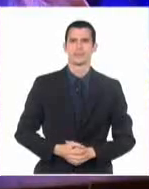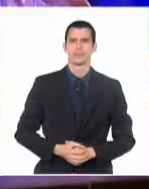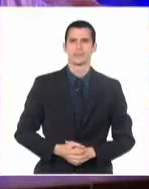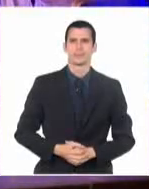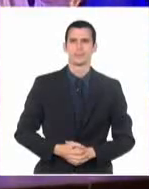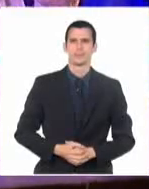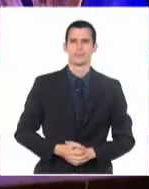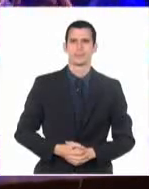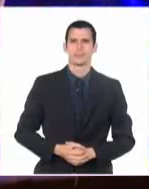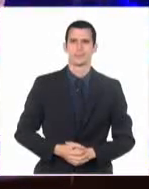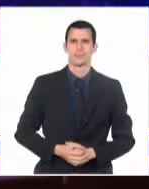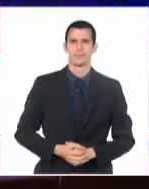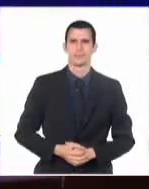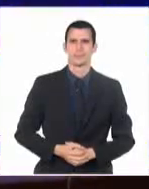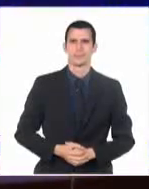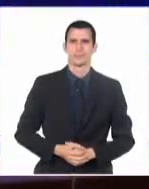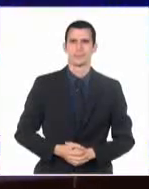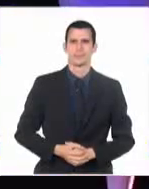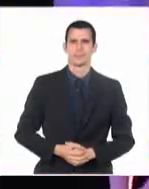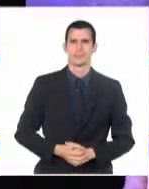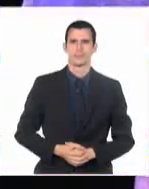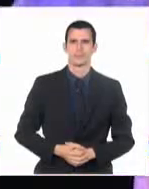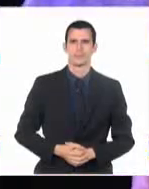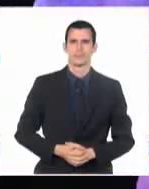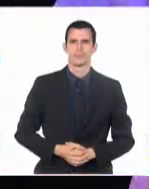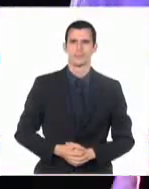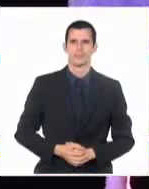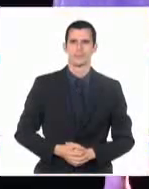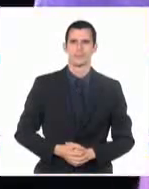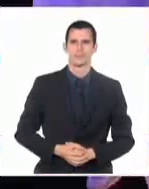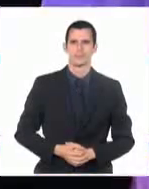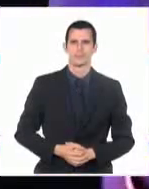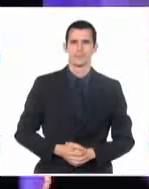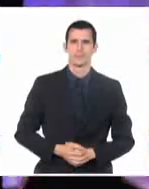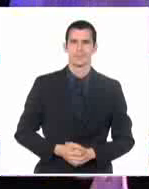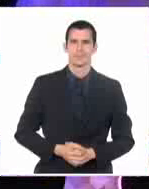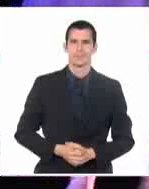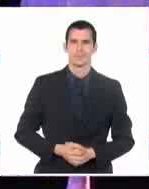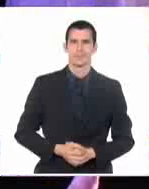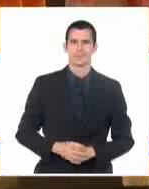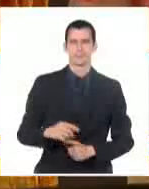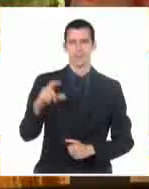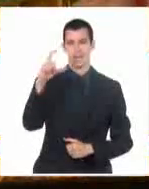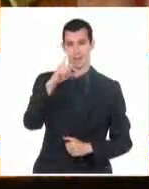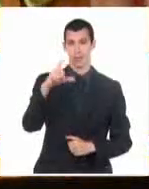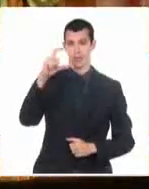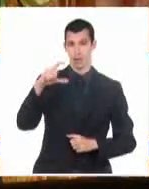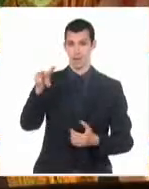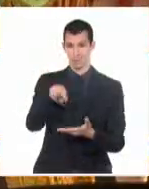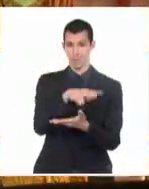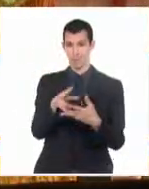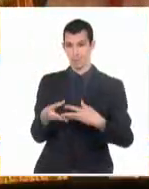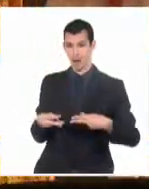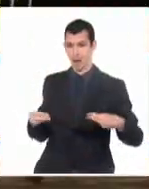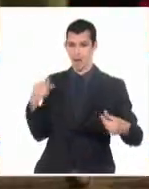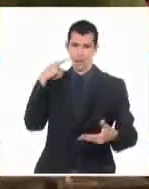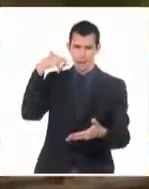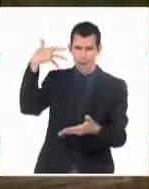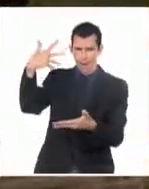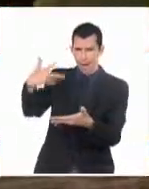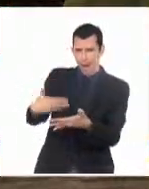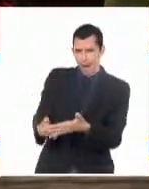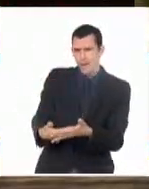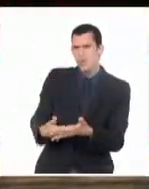Perfecciona cada paso con la magia del movimiento. El Ballet de Camagüey. La compañía cumple 56 años de